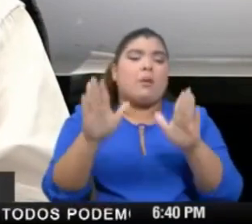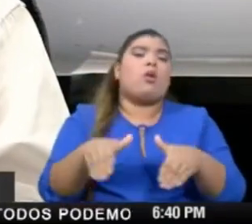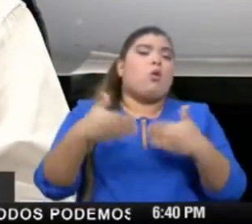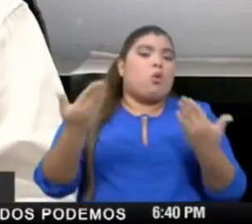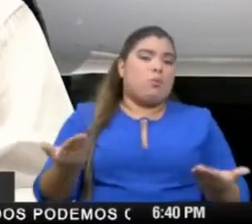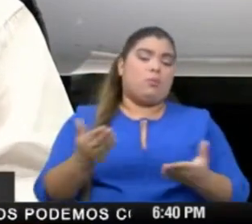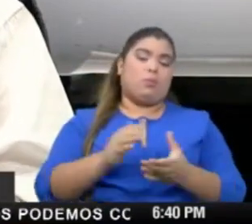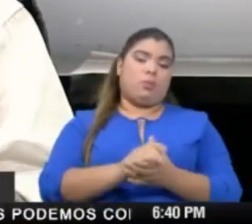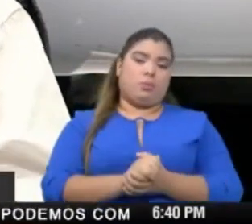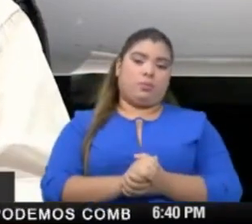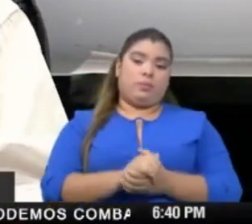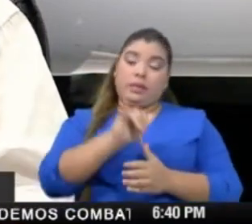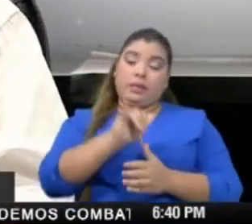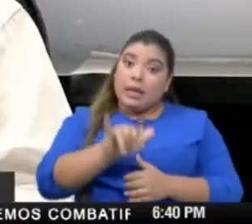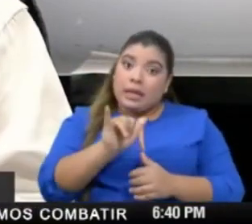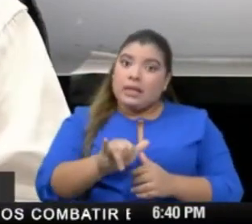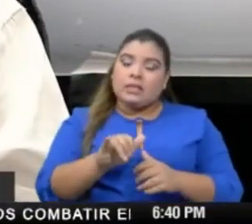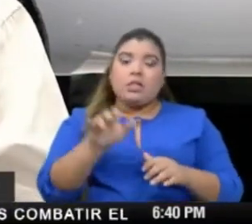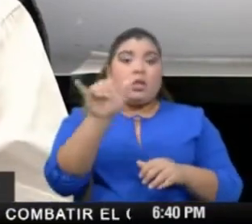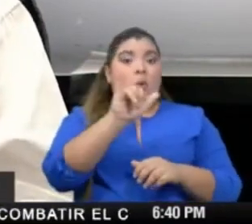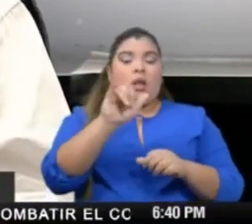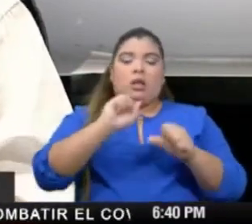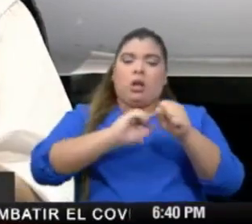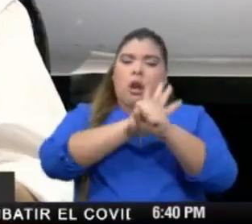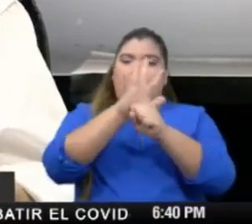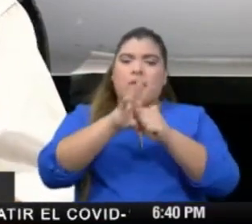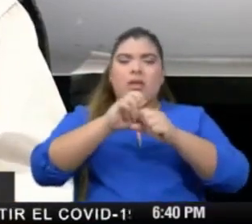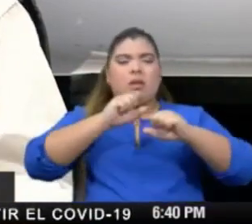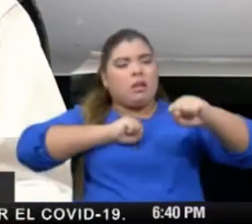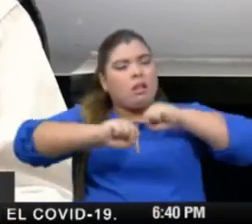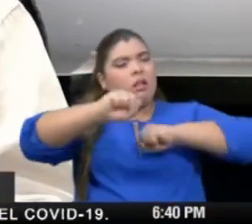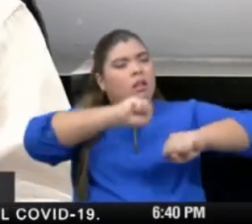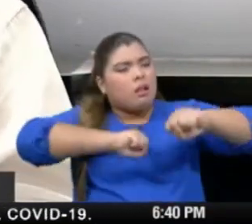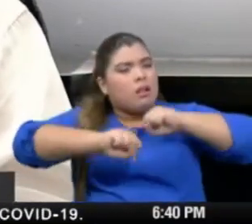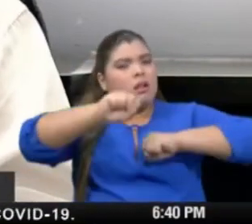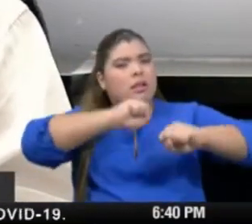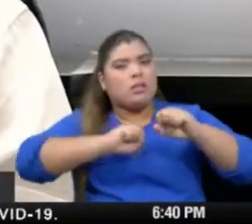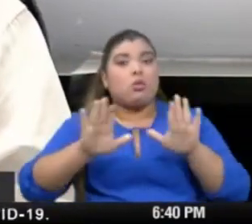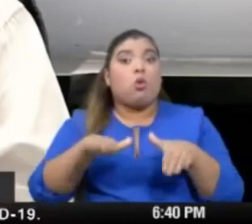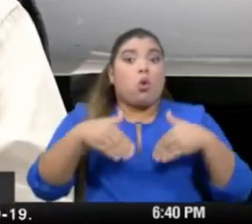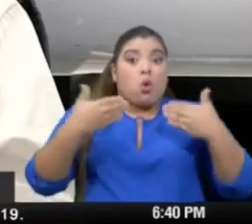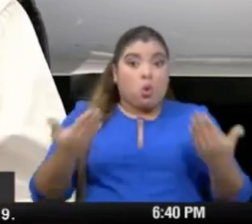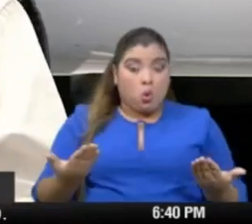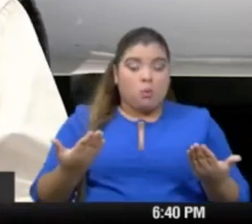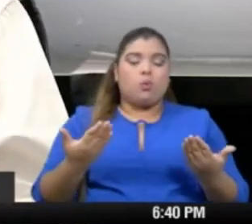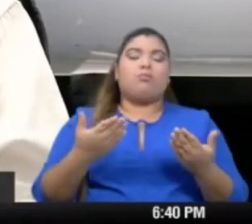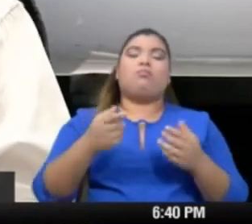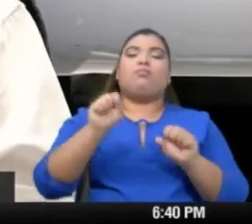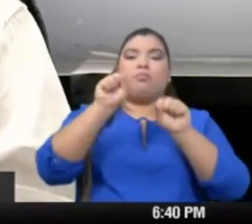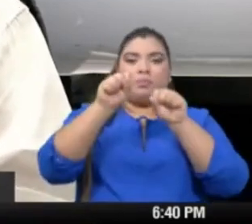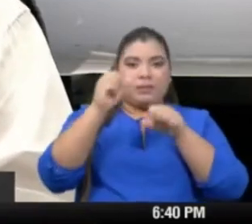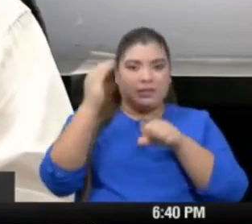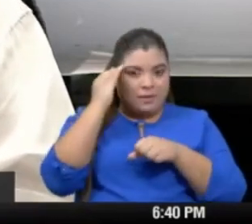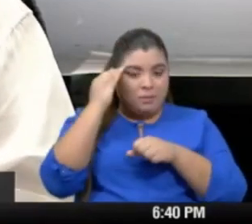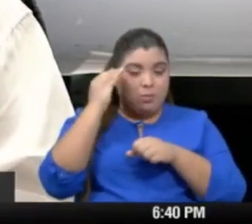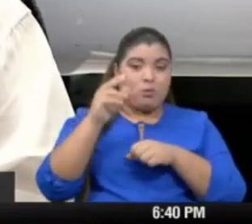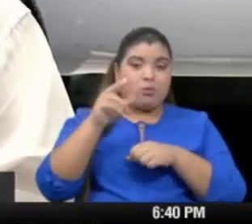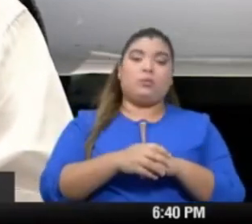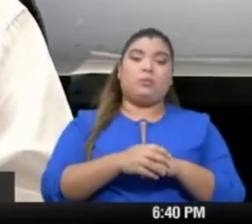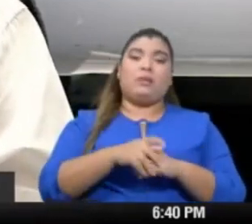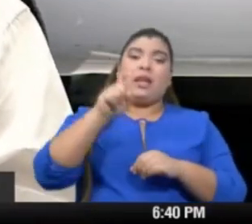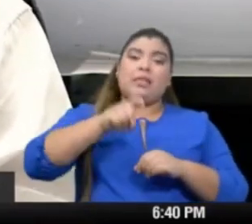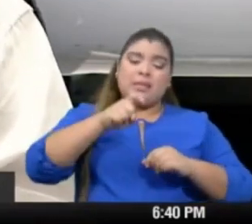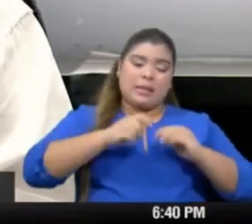batalla la ganamos en la calle. Esta batalla la ganamos con la trazabilidad. La ganamos con